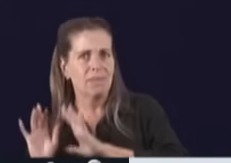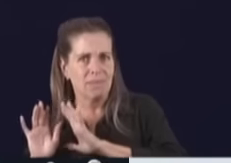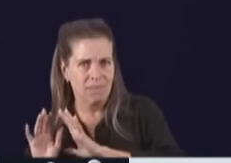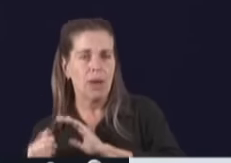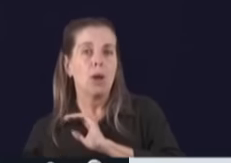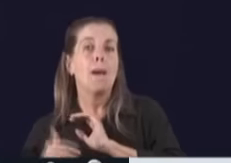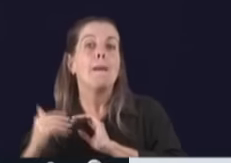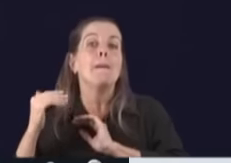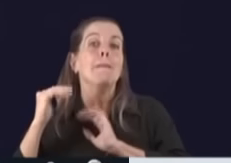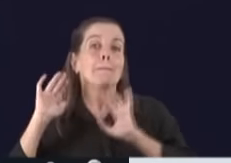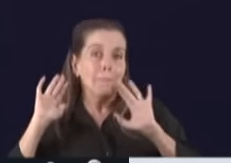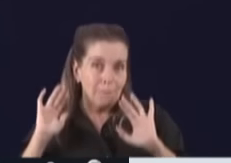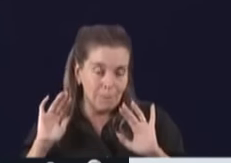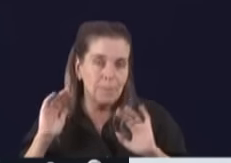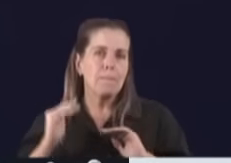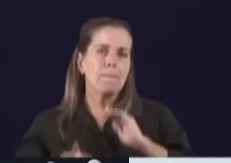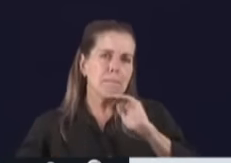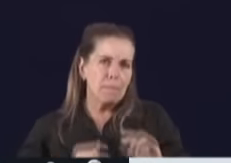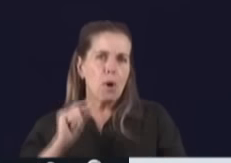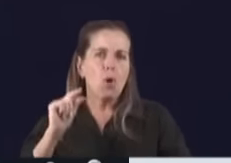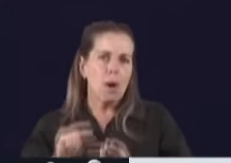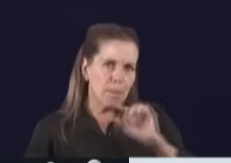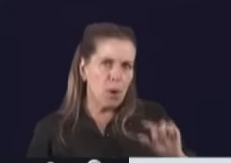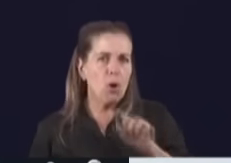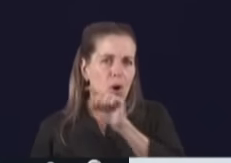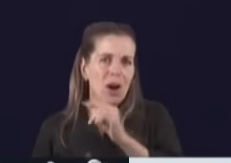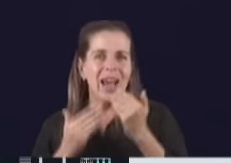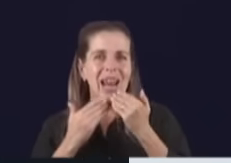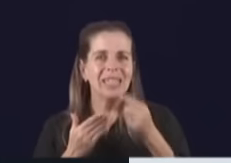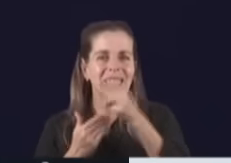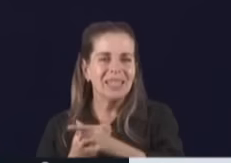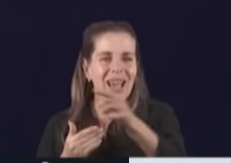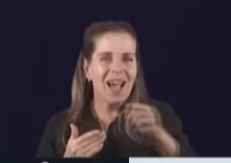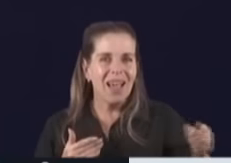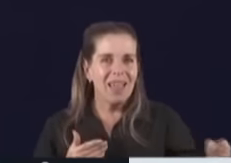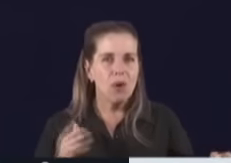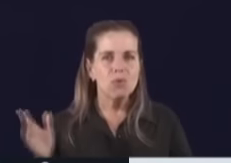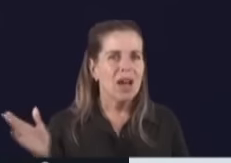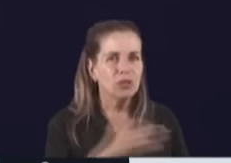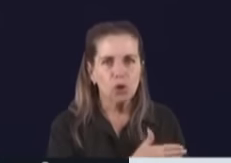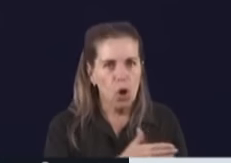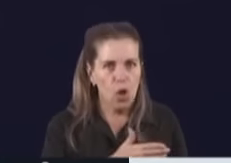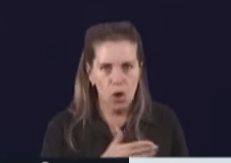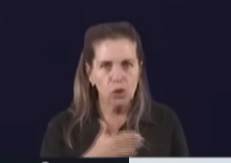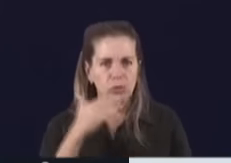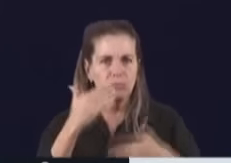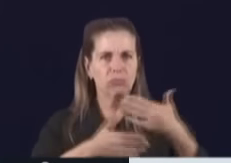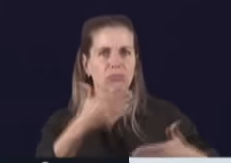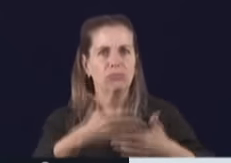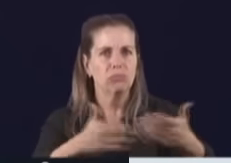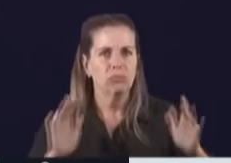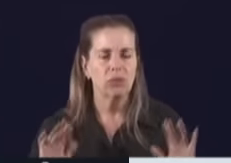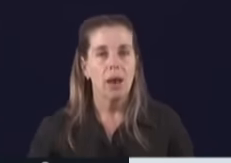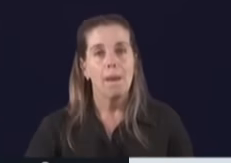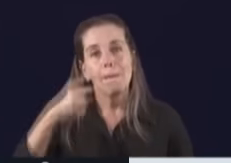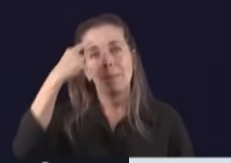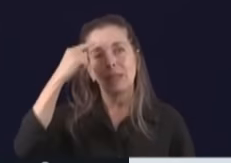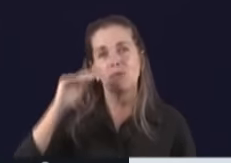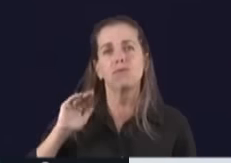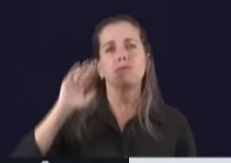todos ustedes fue fundamental para salvaguardar los destinos de la nación. Hoy vemos el futuro como una oportunidad